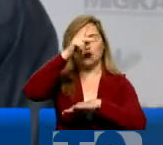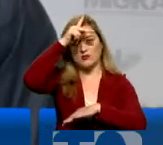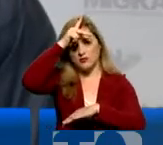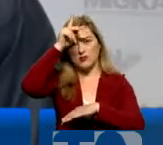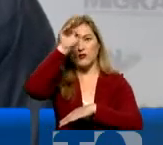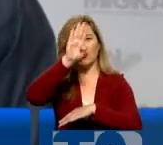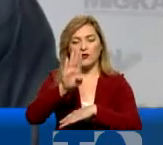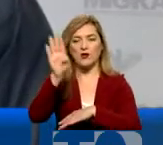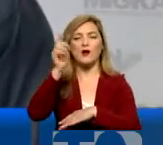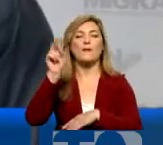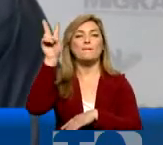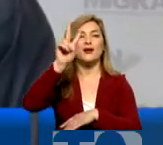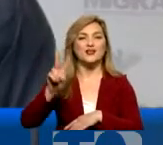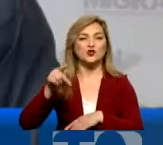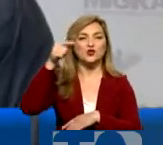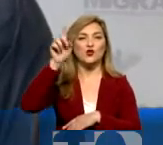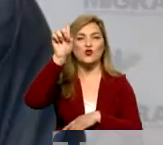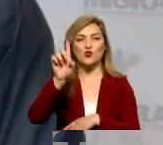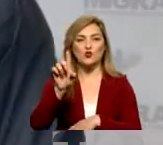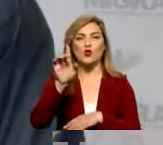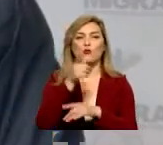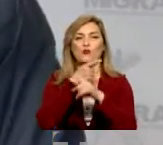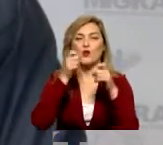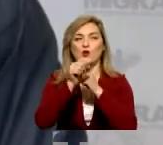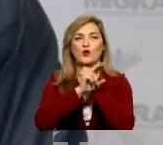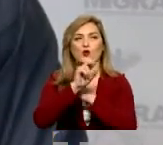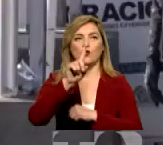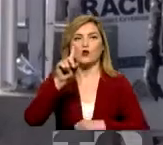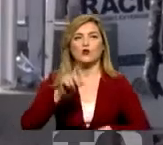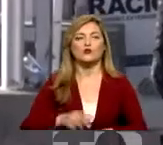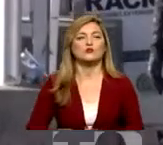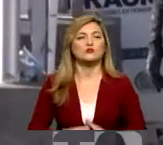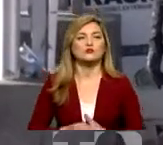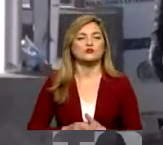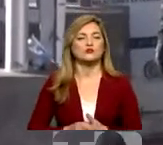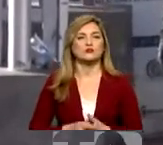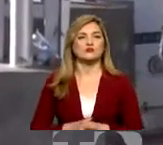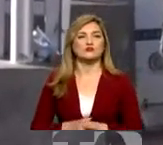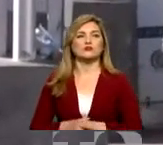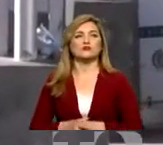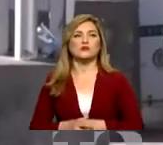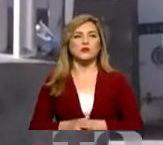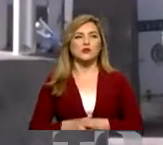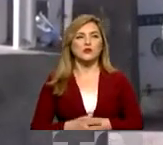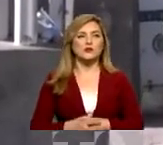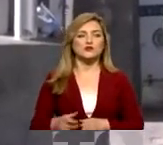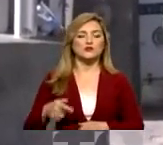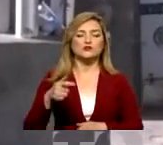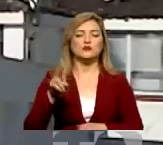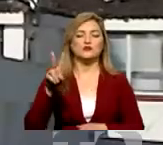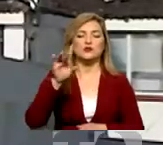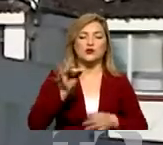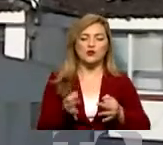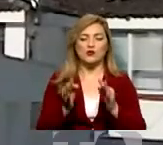venezuela- hasta el próximo primero de marzo de 2021 de igual forma se extiende hasta el próximo 28 de febrero